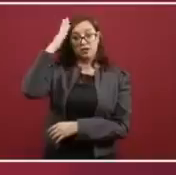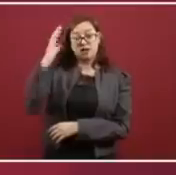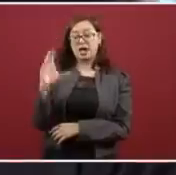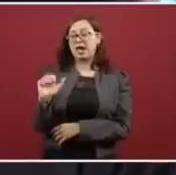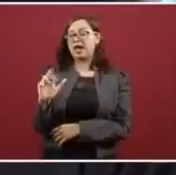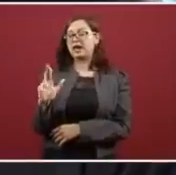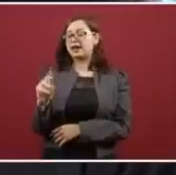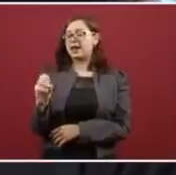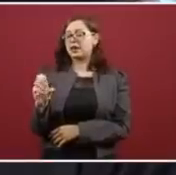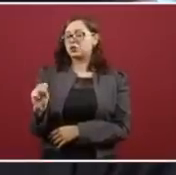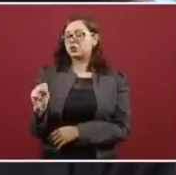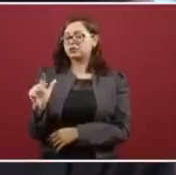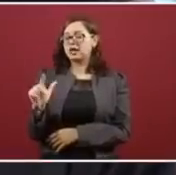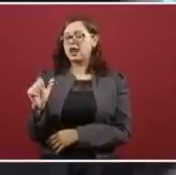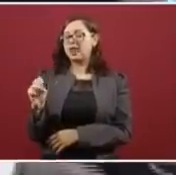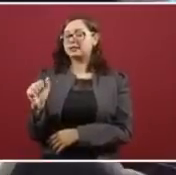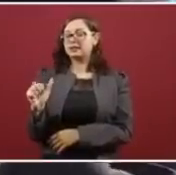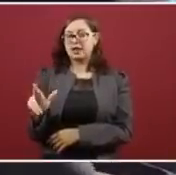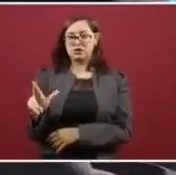salazar